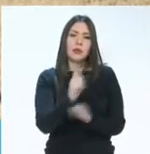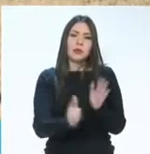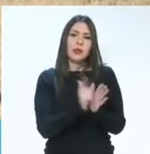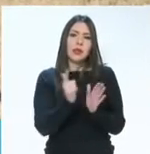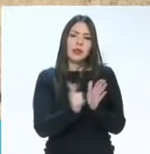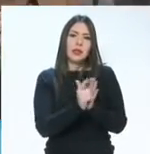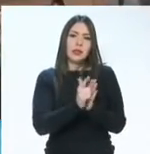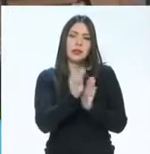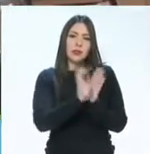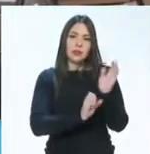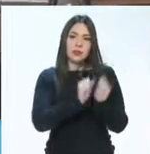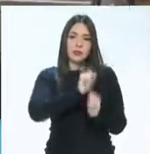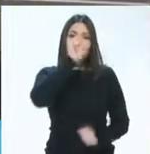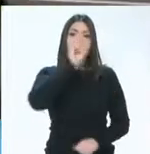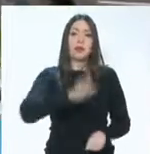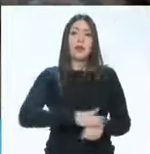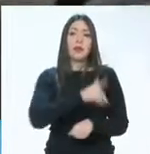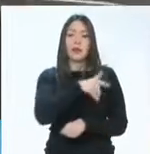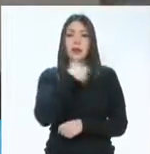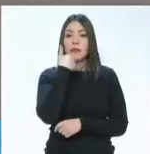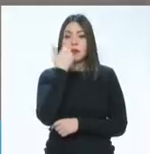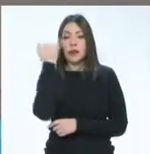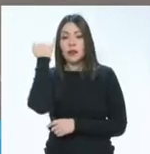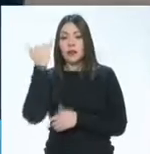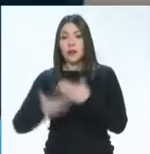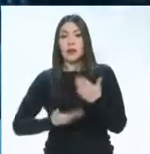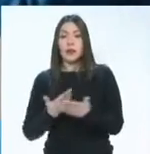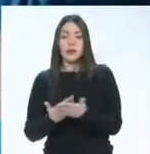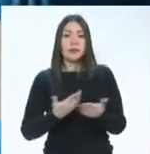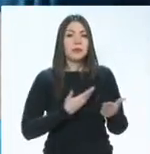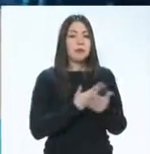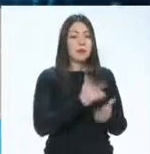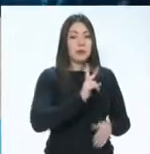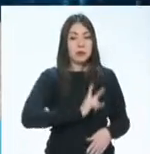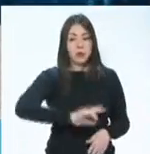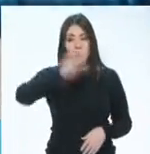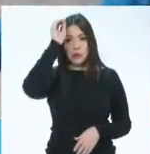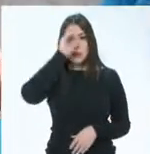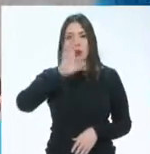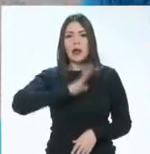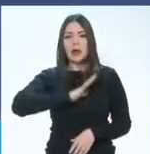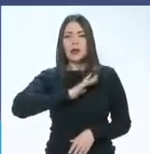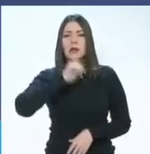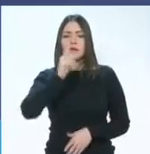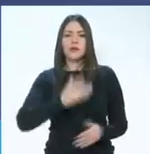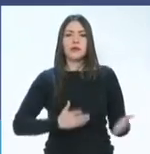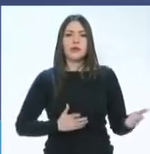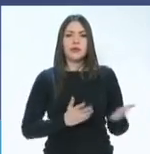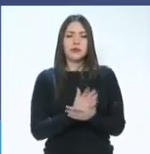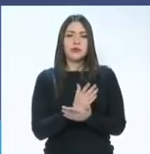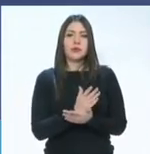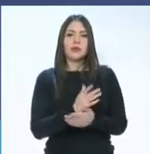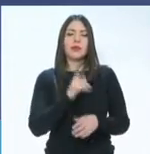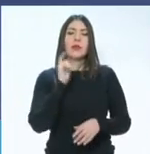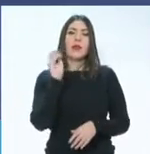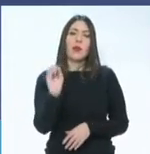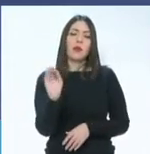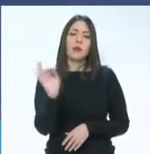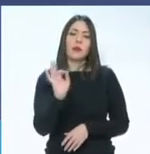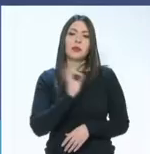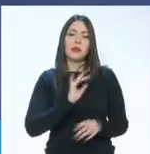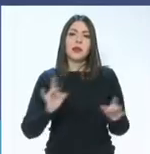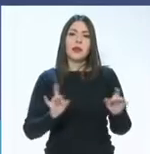planteadas las cosas, evidentemente y desde mi punto de vista, hay una vulneración o se corre el riesgo